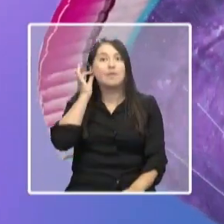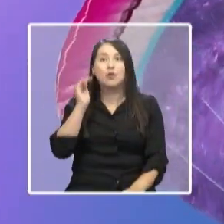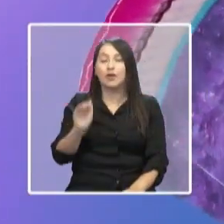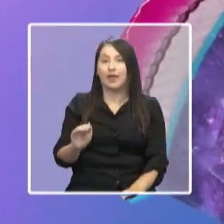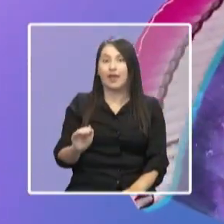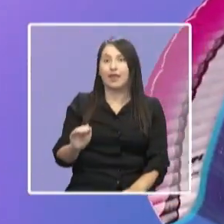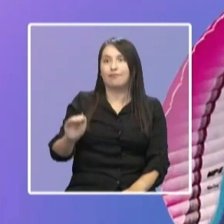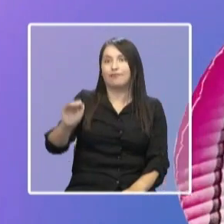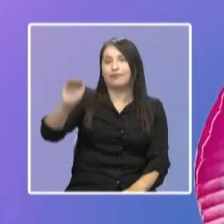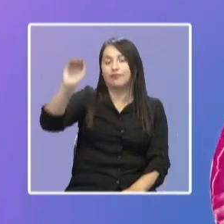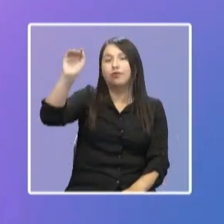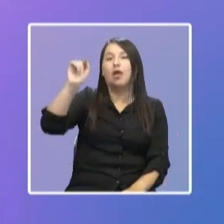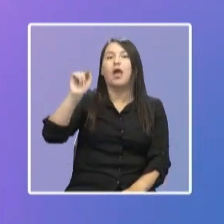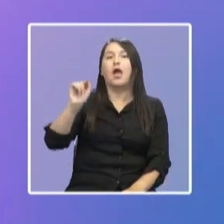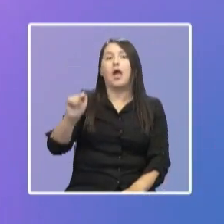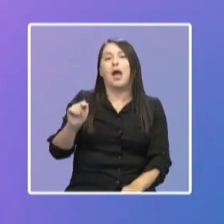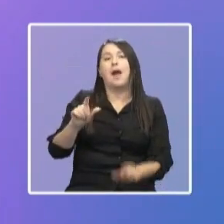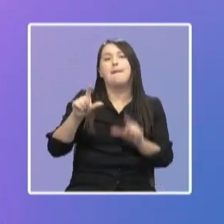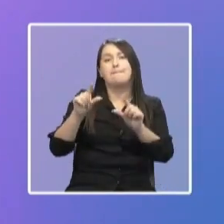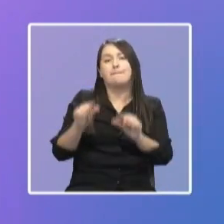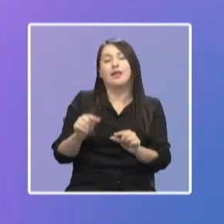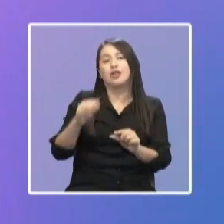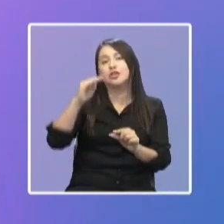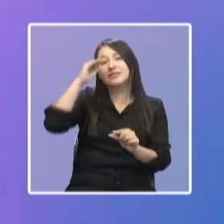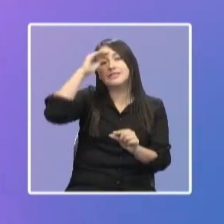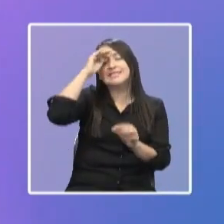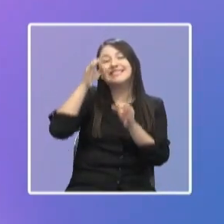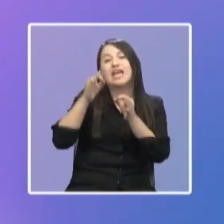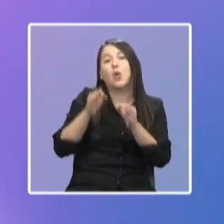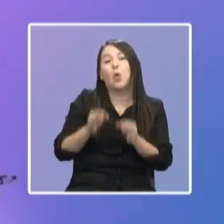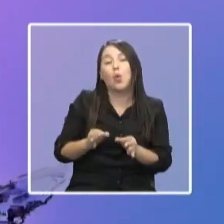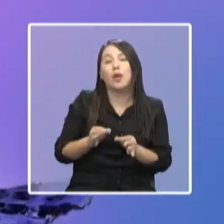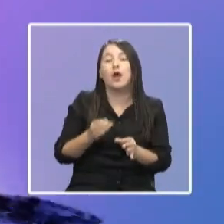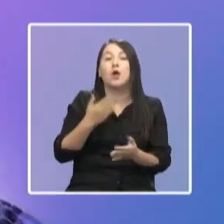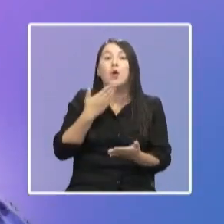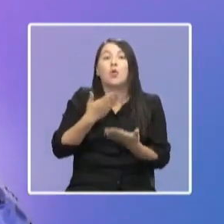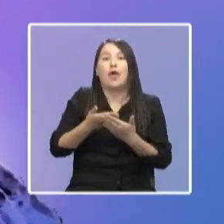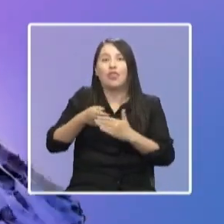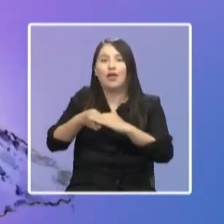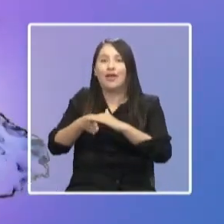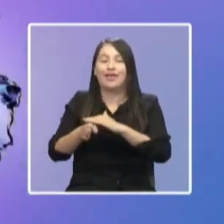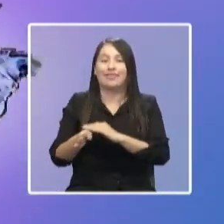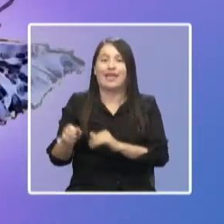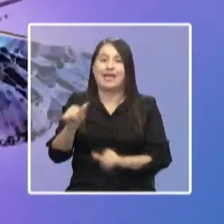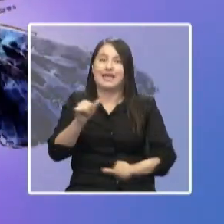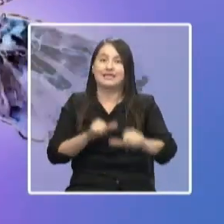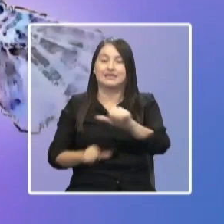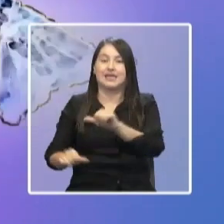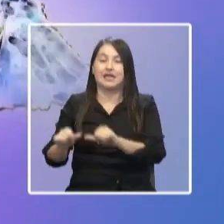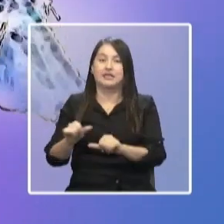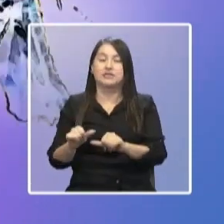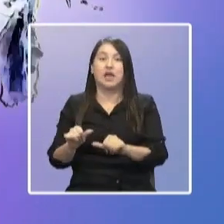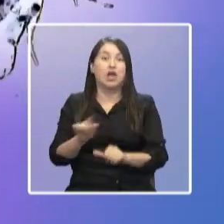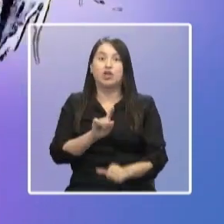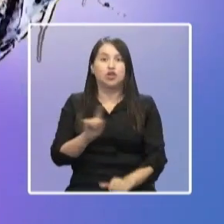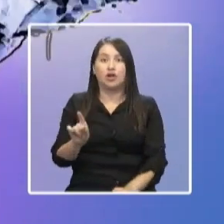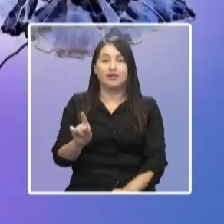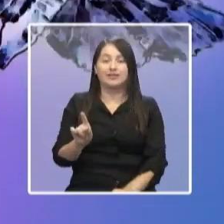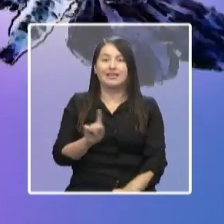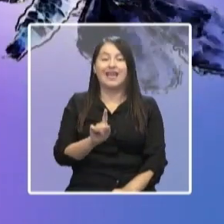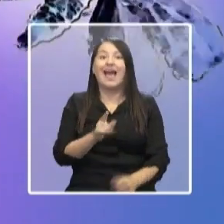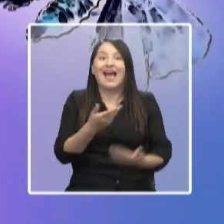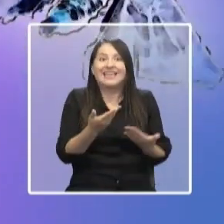seguras de entrar a ciencia, que no es que sean así, sino han sido construidos al interior de